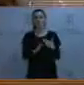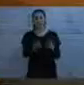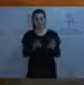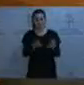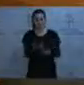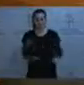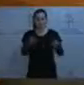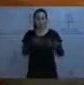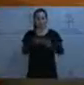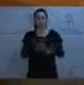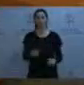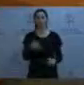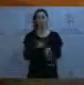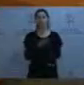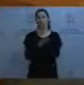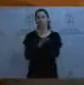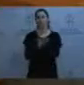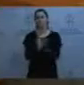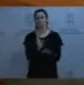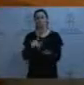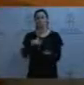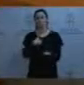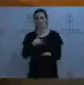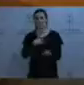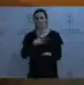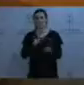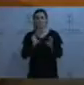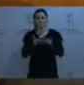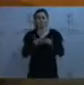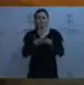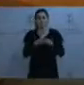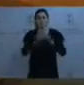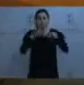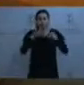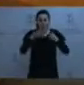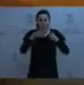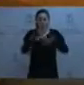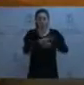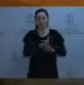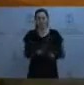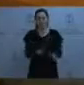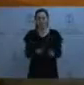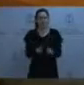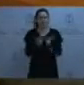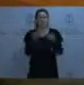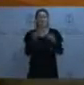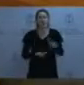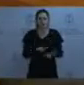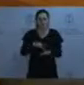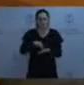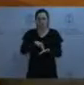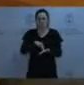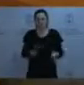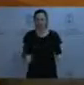que a mí me trasciende como miembro de este Consejo de Gobierno. Y contestando a sus dos preguntas,